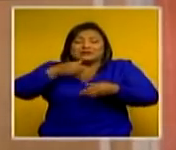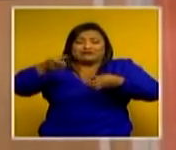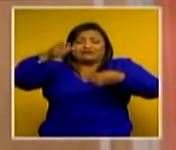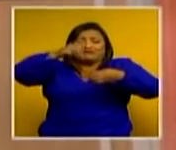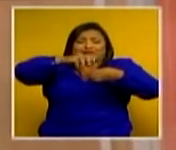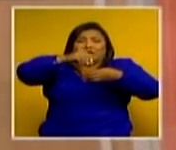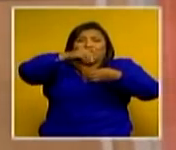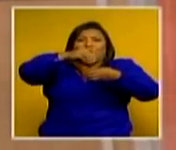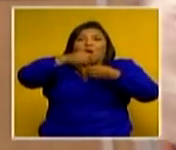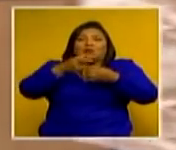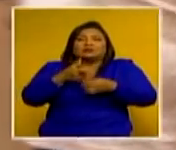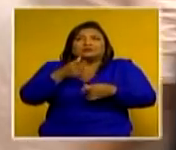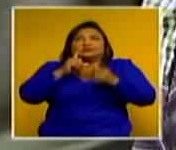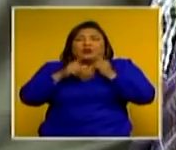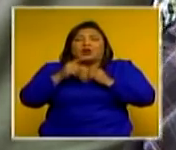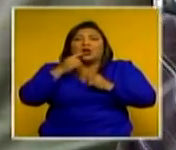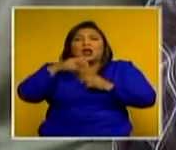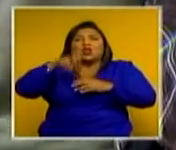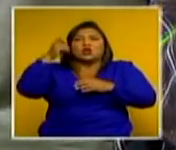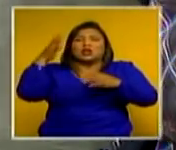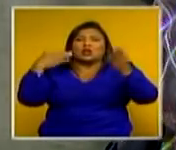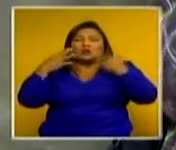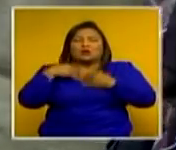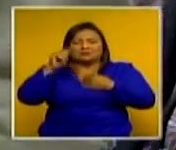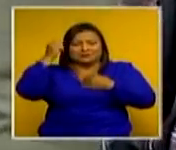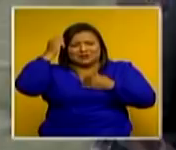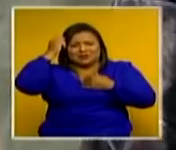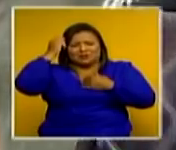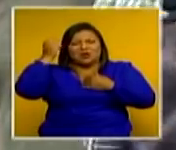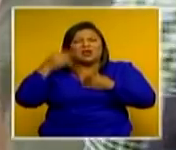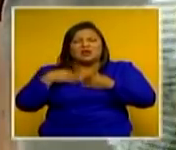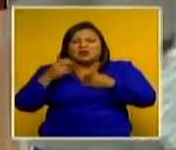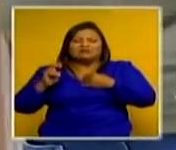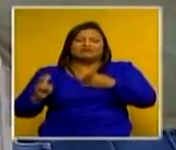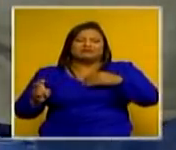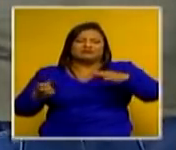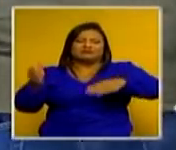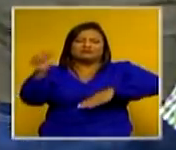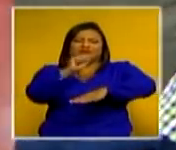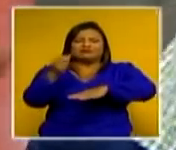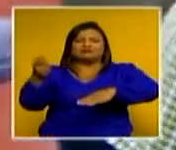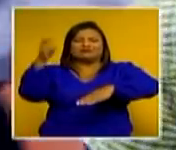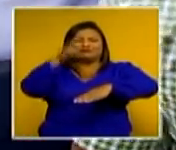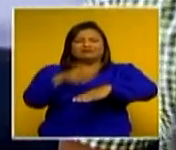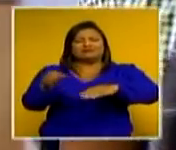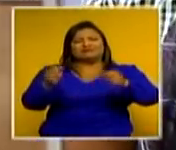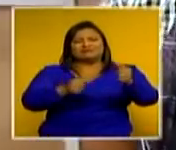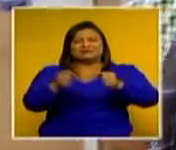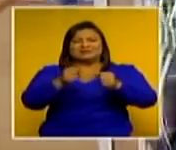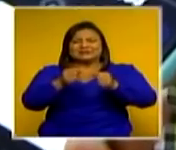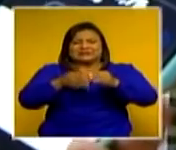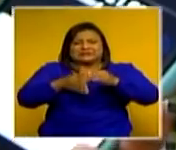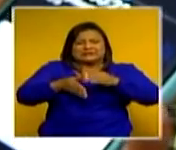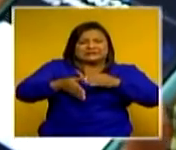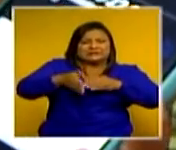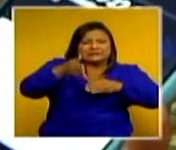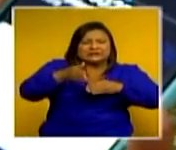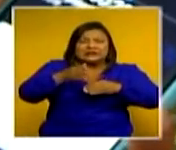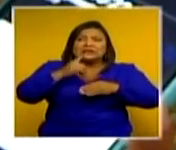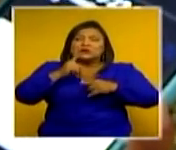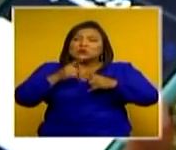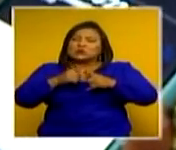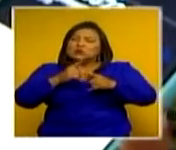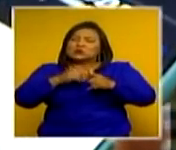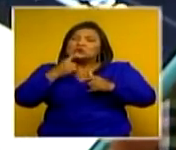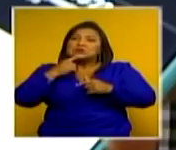discoteca en el norte de guayaquil a breves rasgos recuerda que subió a su carro y avanzó hasta un tramo de la avenida francisco de orellana se me acercaron unas